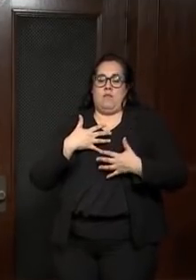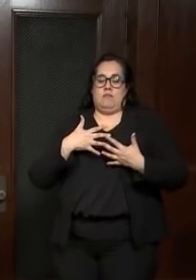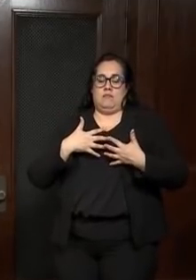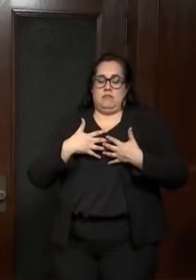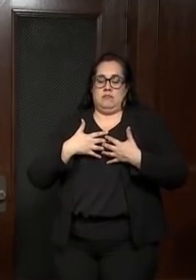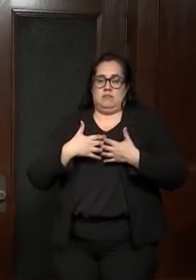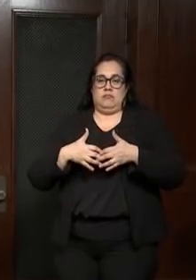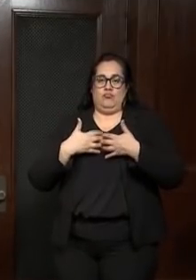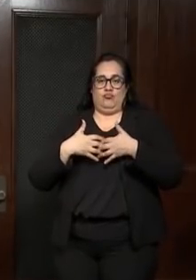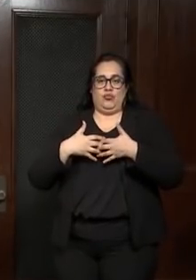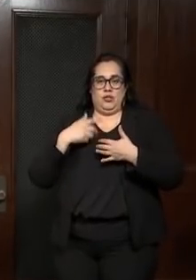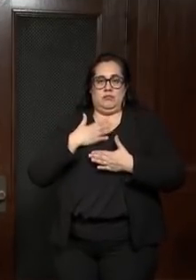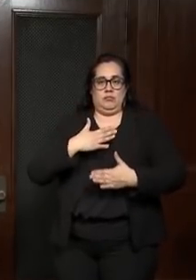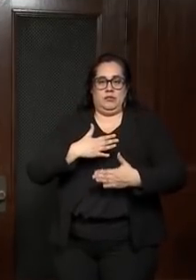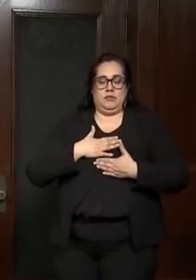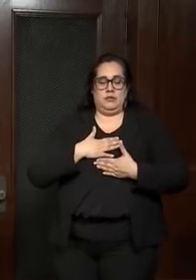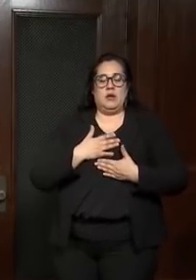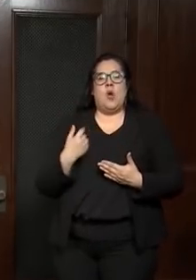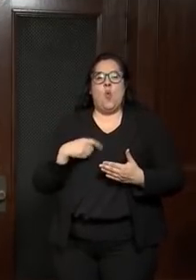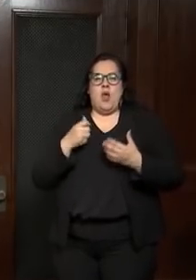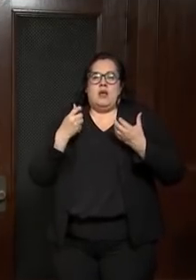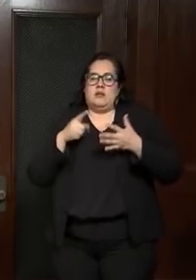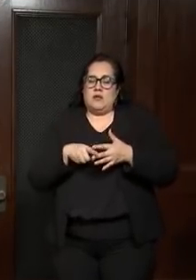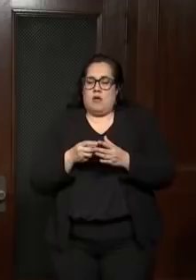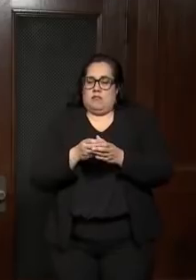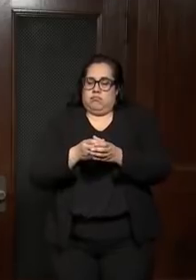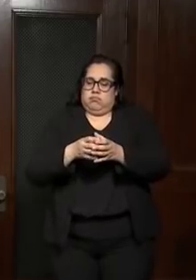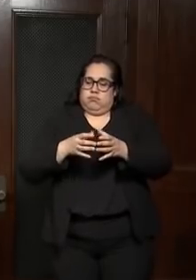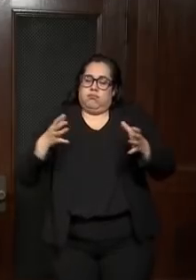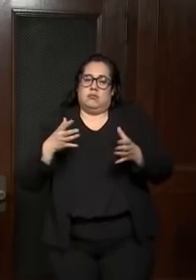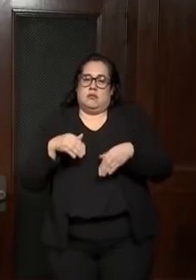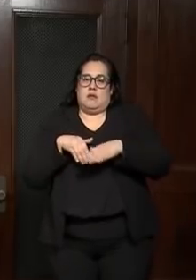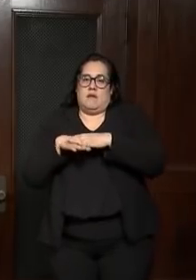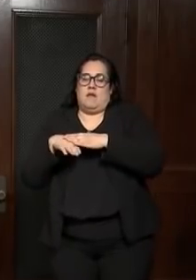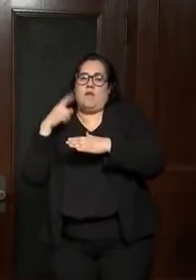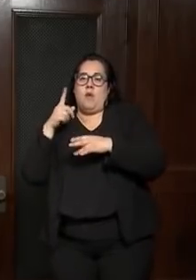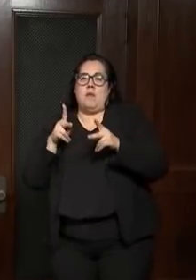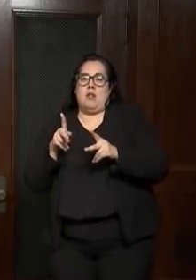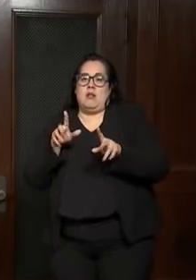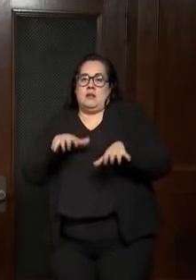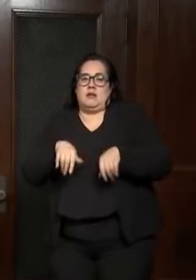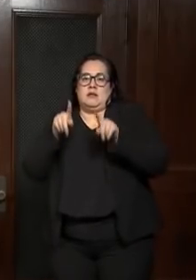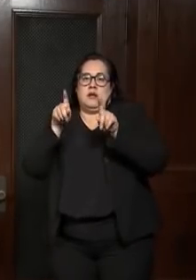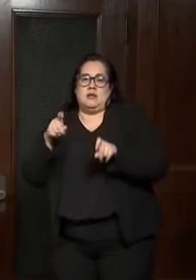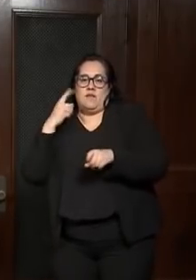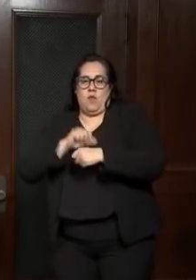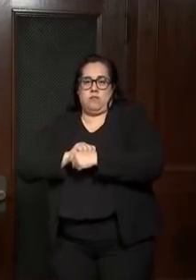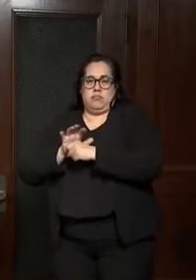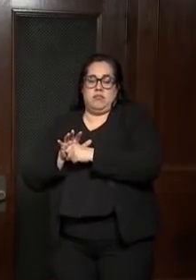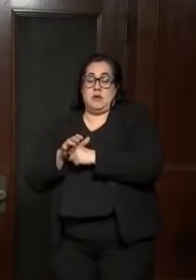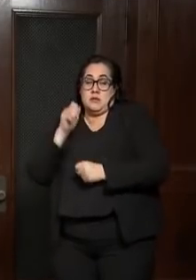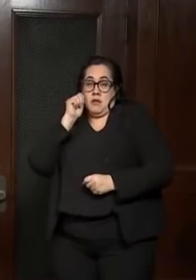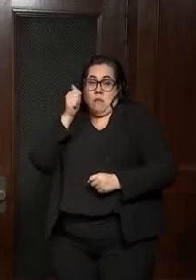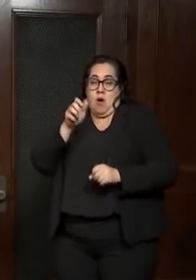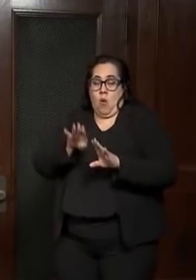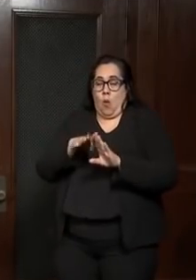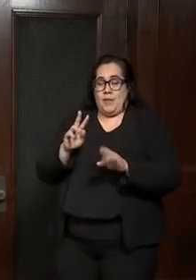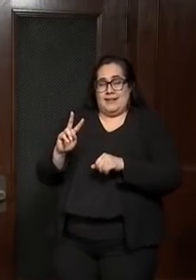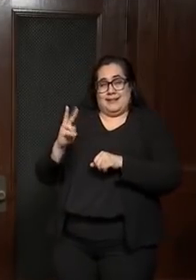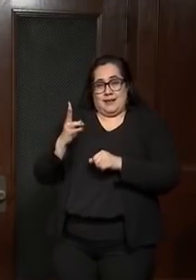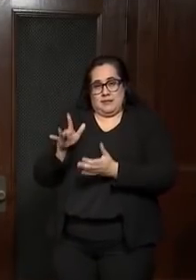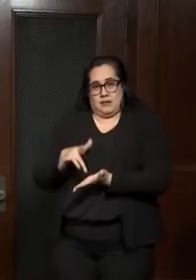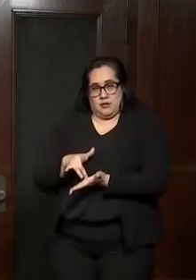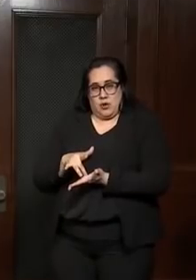nuestro trabajo para ampliar el acceso a pruebas de detección. Mañana abriremos el segundo